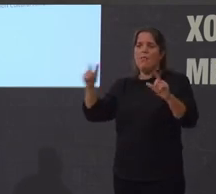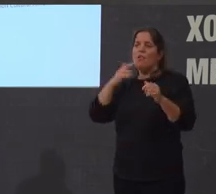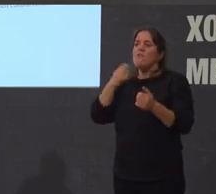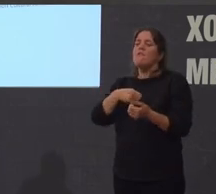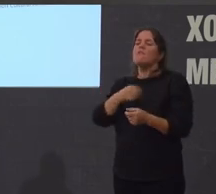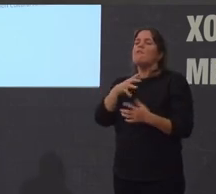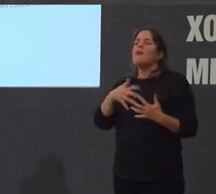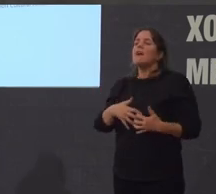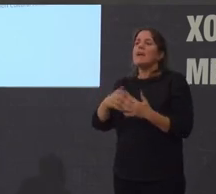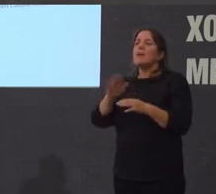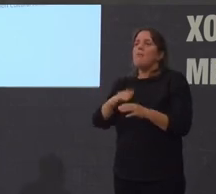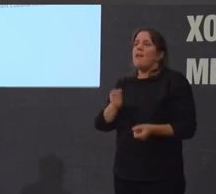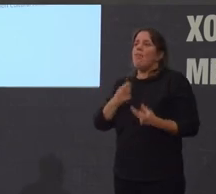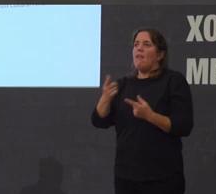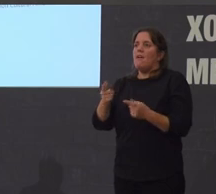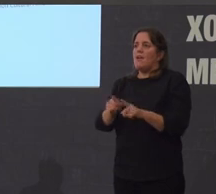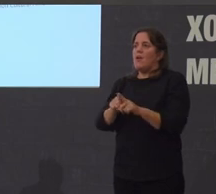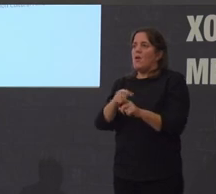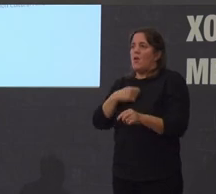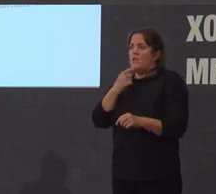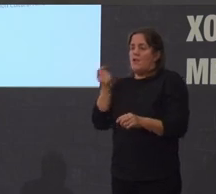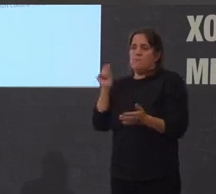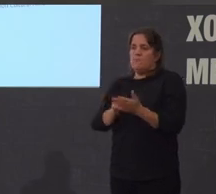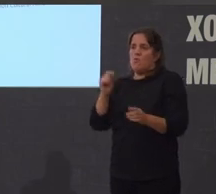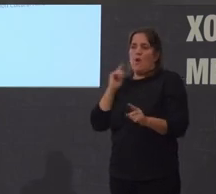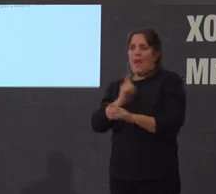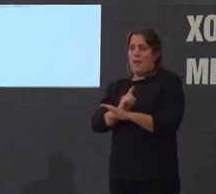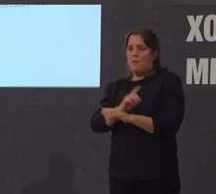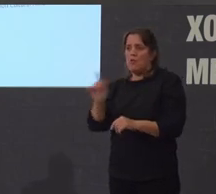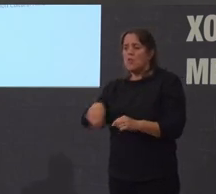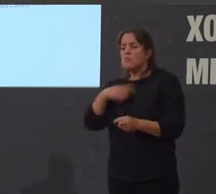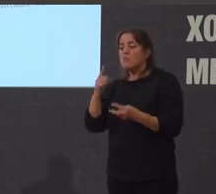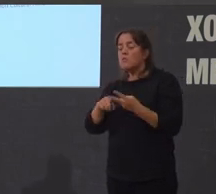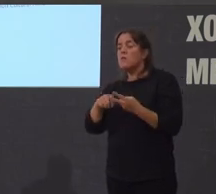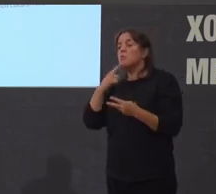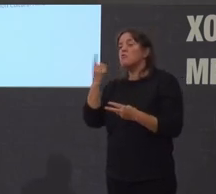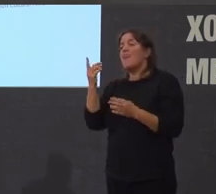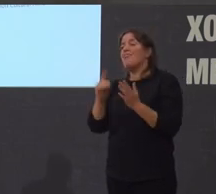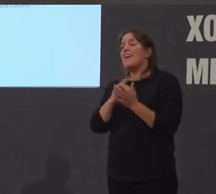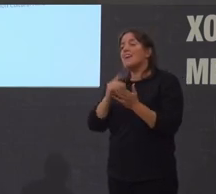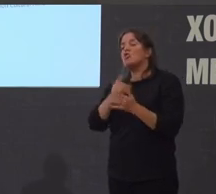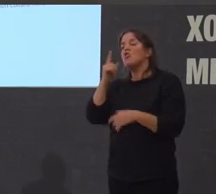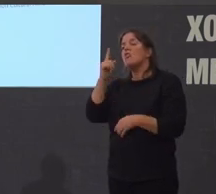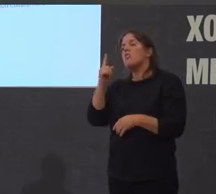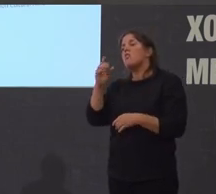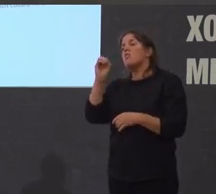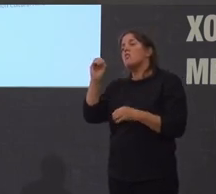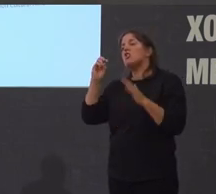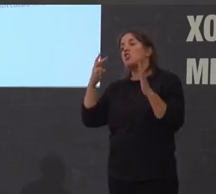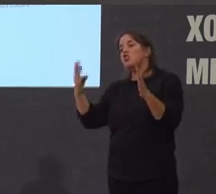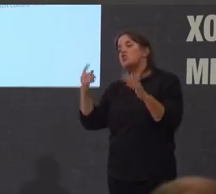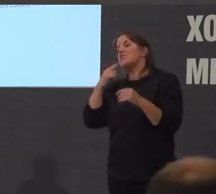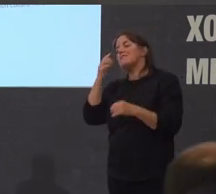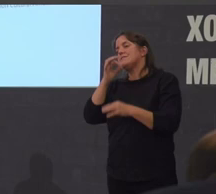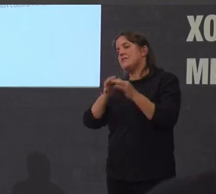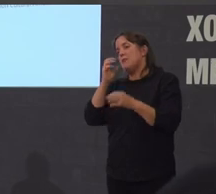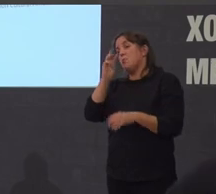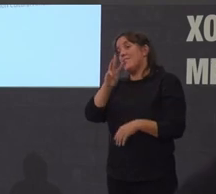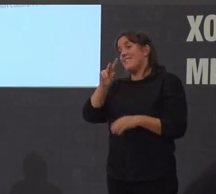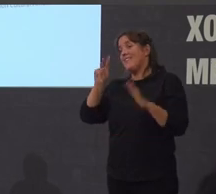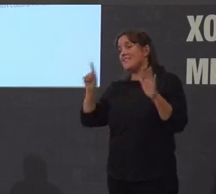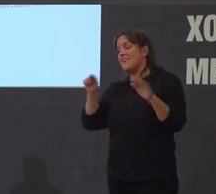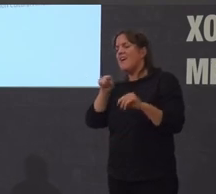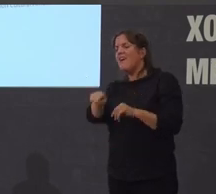primero momento de una manera rápida después tenemos o decreto centro hito de setembro de 36 que quiere